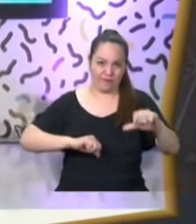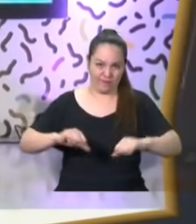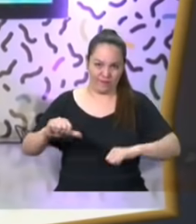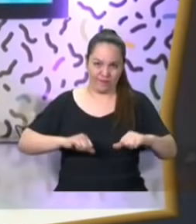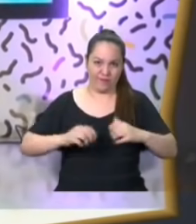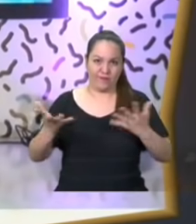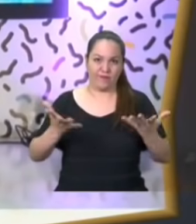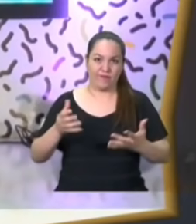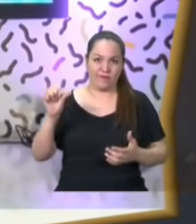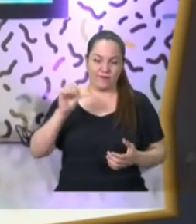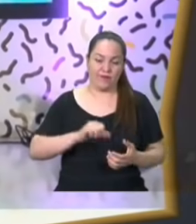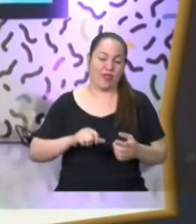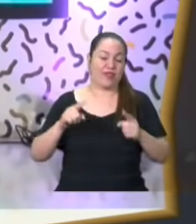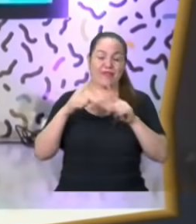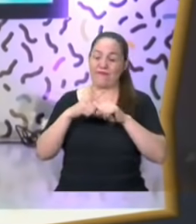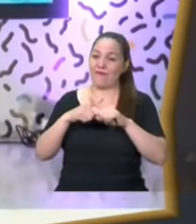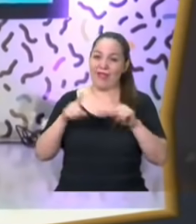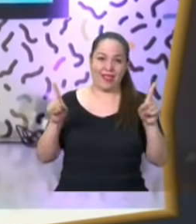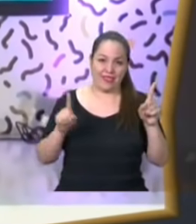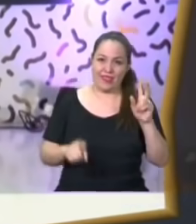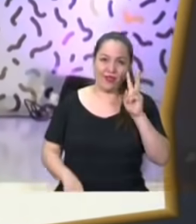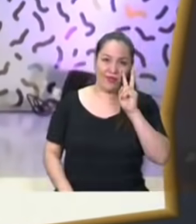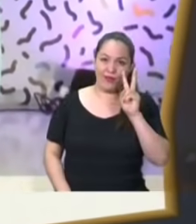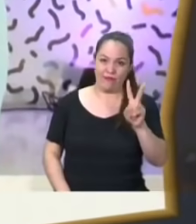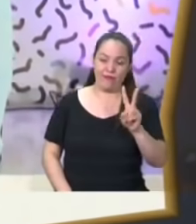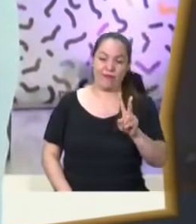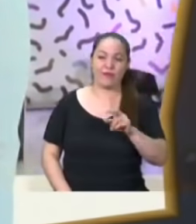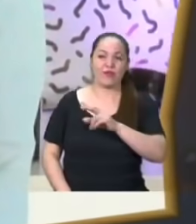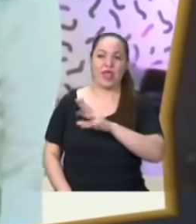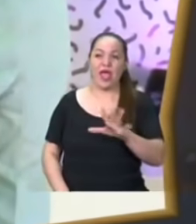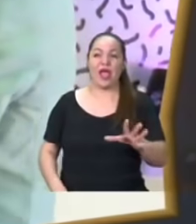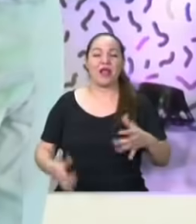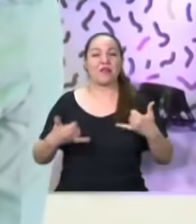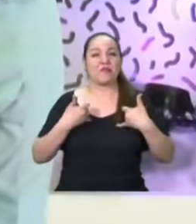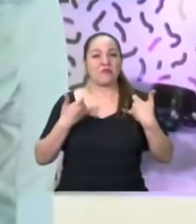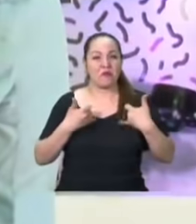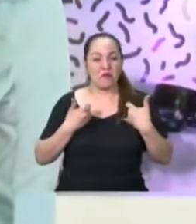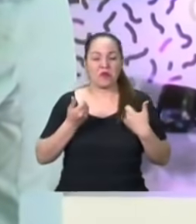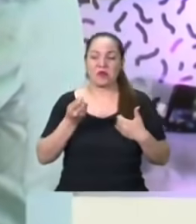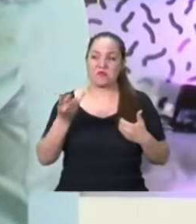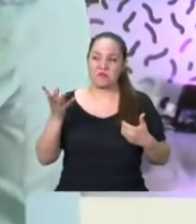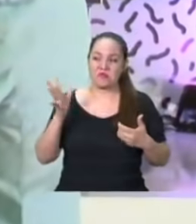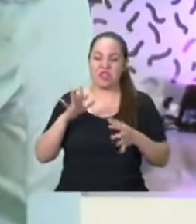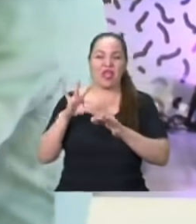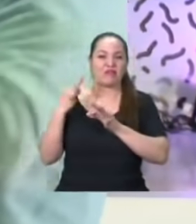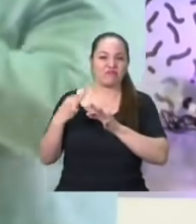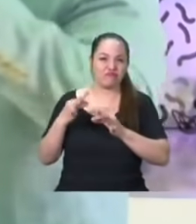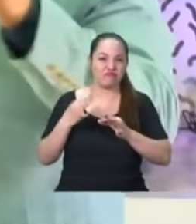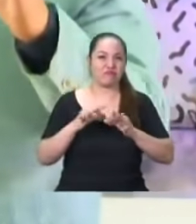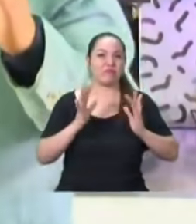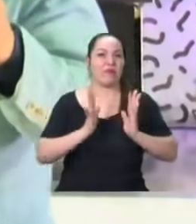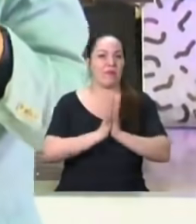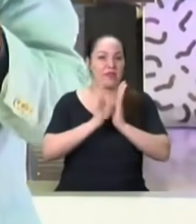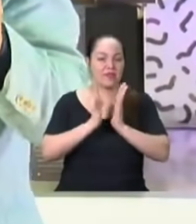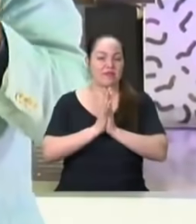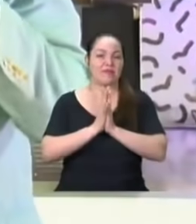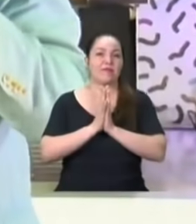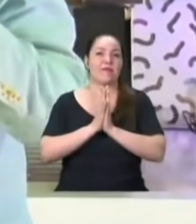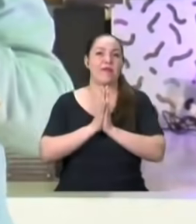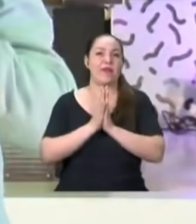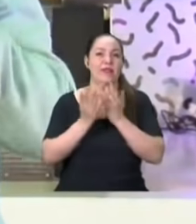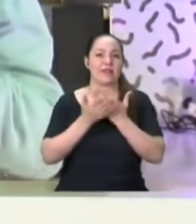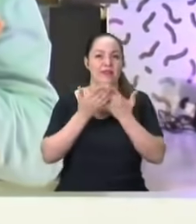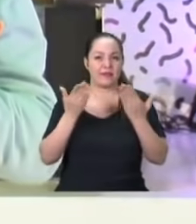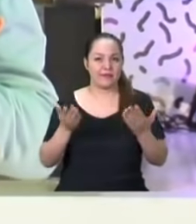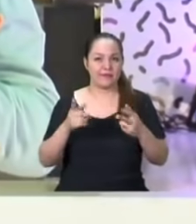completamente diferentes a lo que hemos visto. Ya están listos los chicos, los participantes también. Y bueno, vamos a...